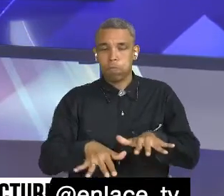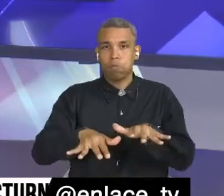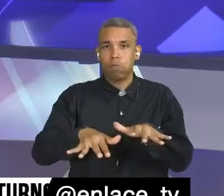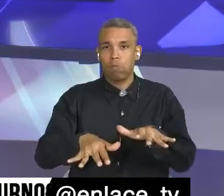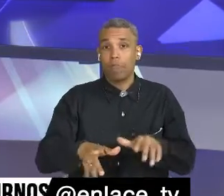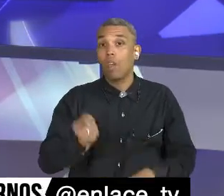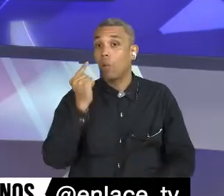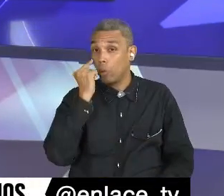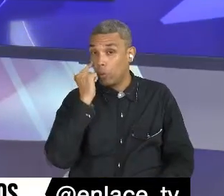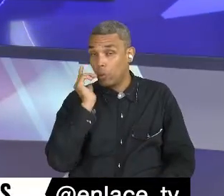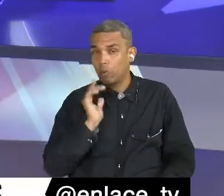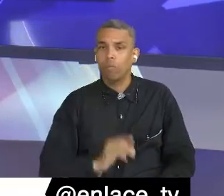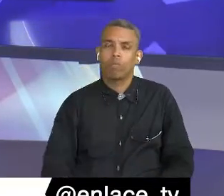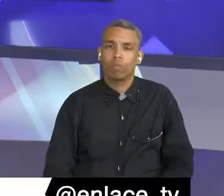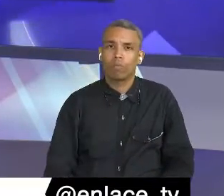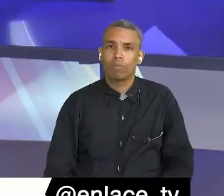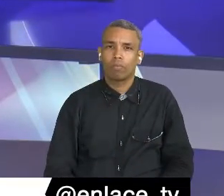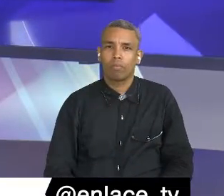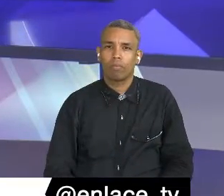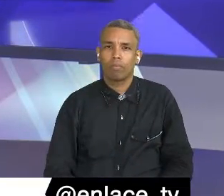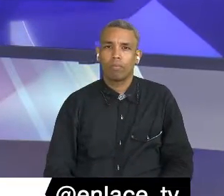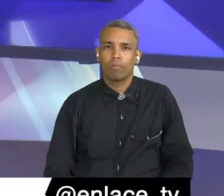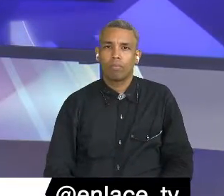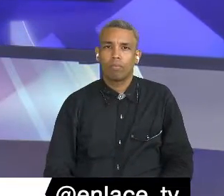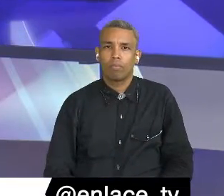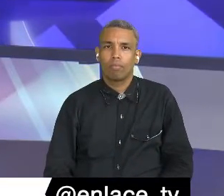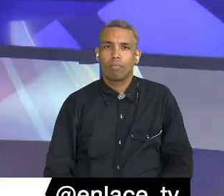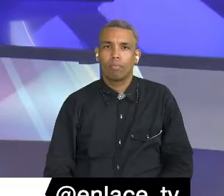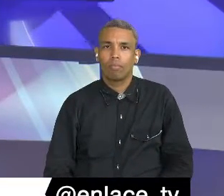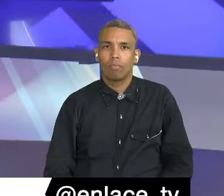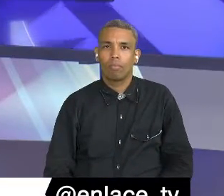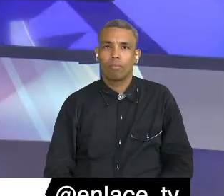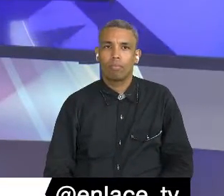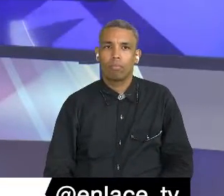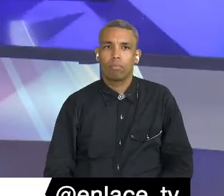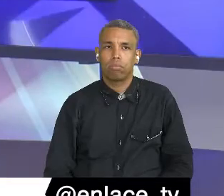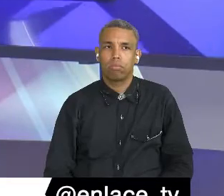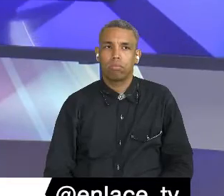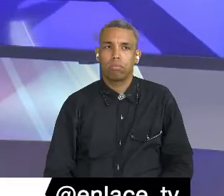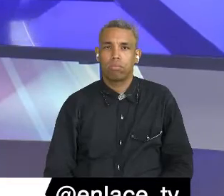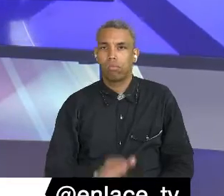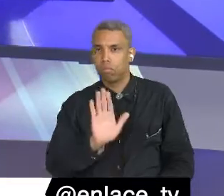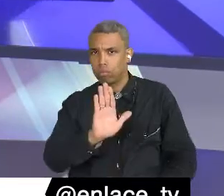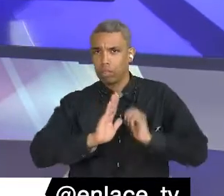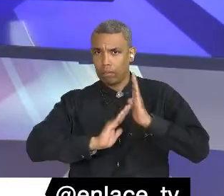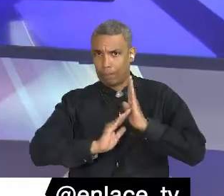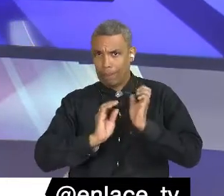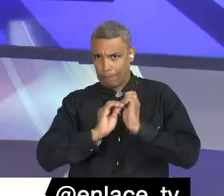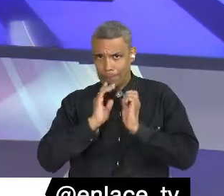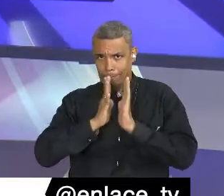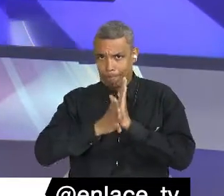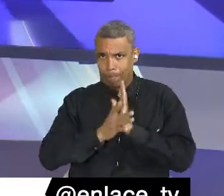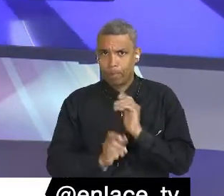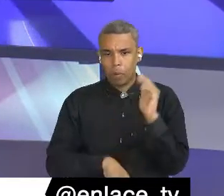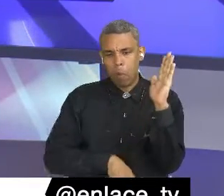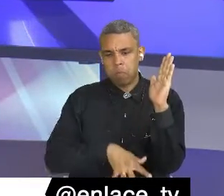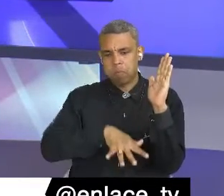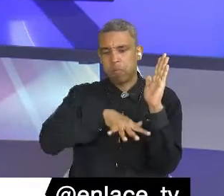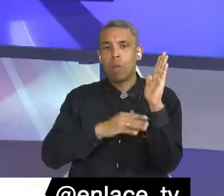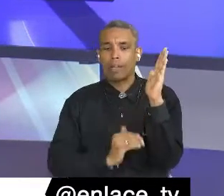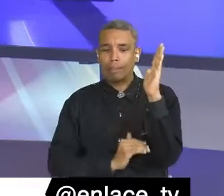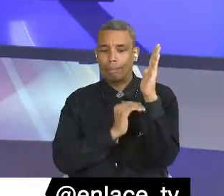Magdalena que están hoy a 50 metros de la cota de desbordamiento. Hacemos una pausa en Enlace Noticias, ya regresamos con más